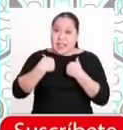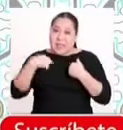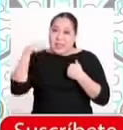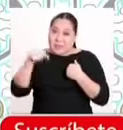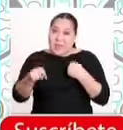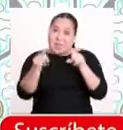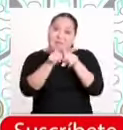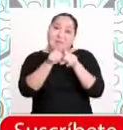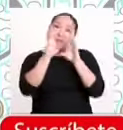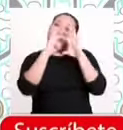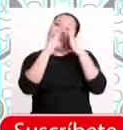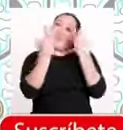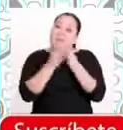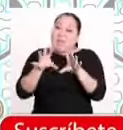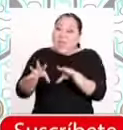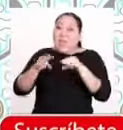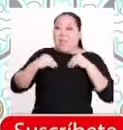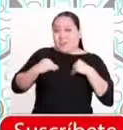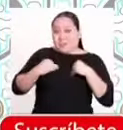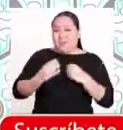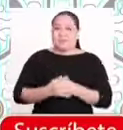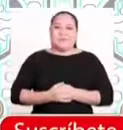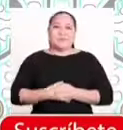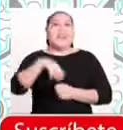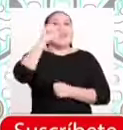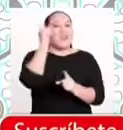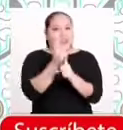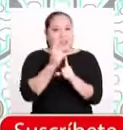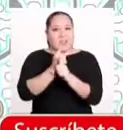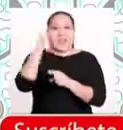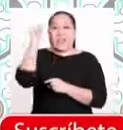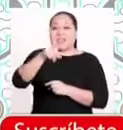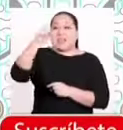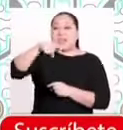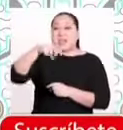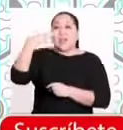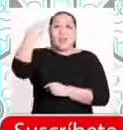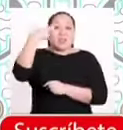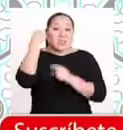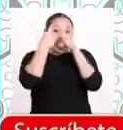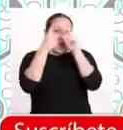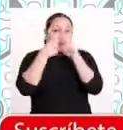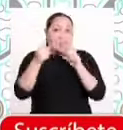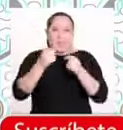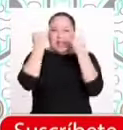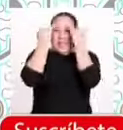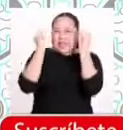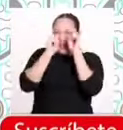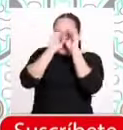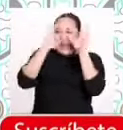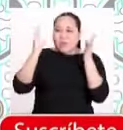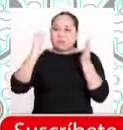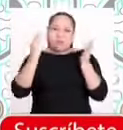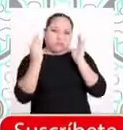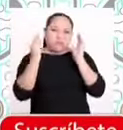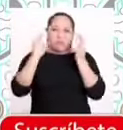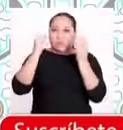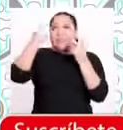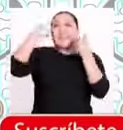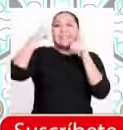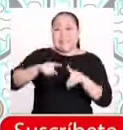como para la familia que lo tenga. Así es. Para eso tenemos que tener razones y criterios claros para poder comparar y